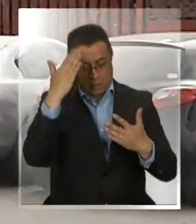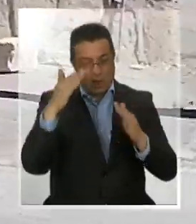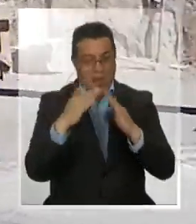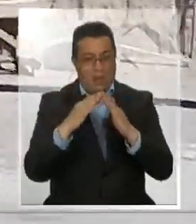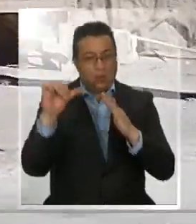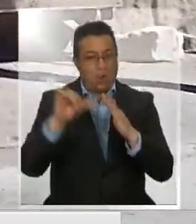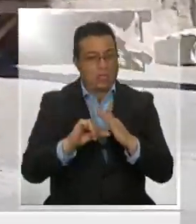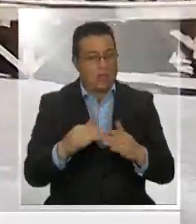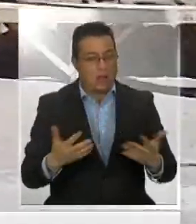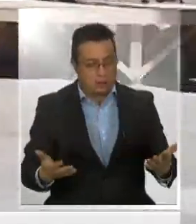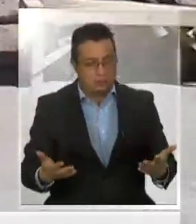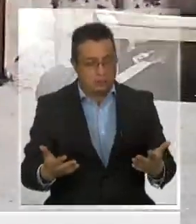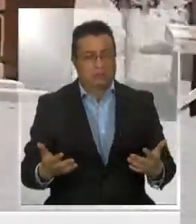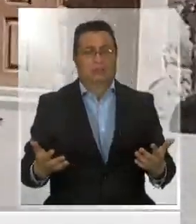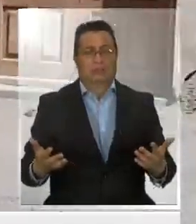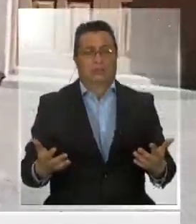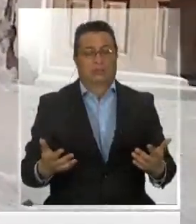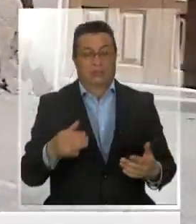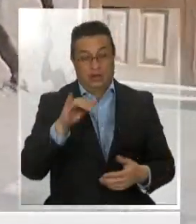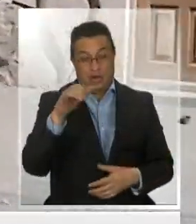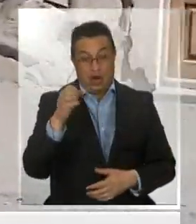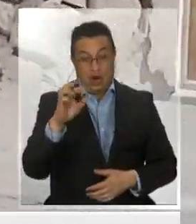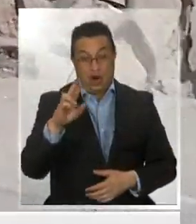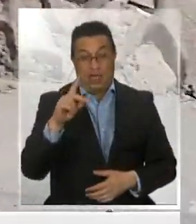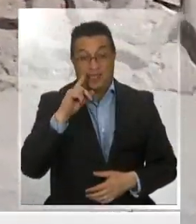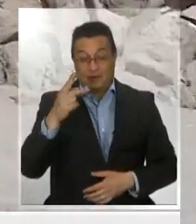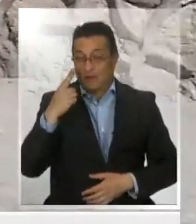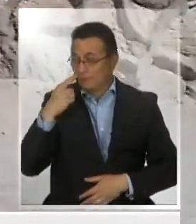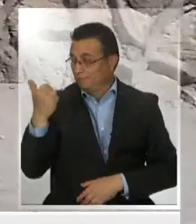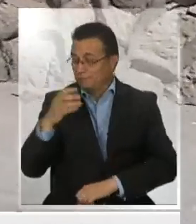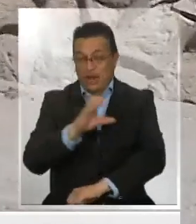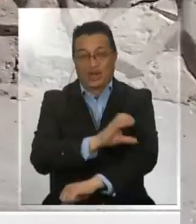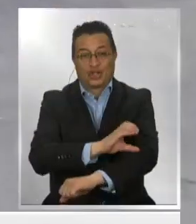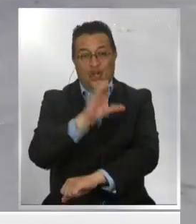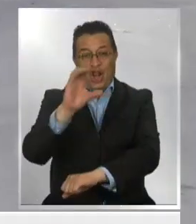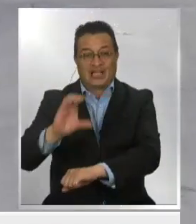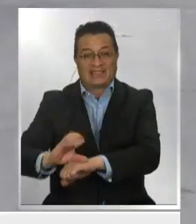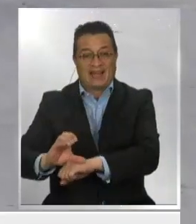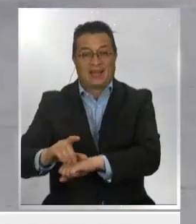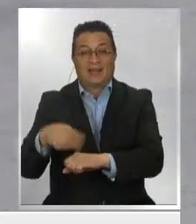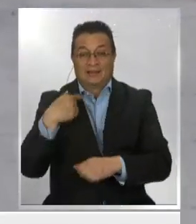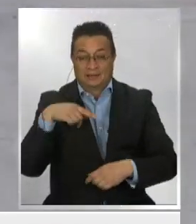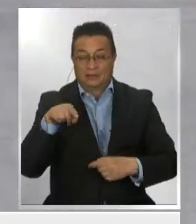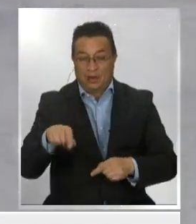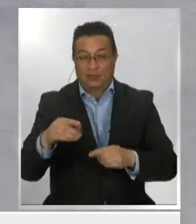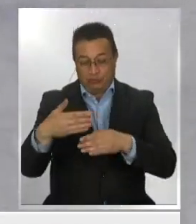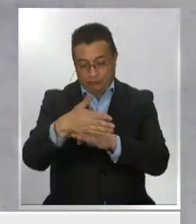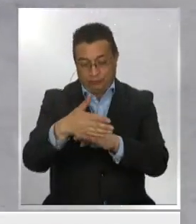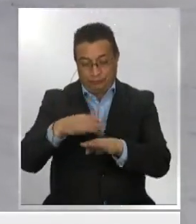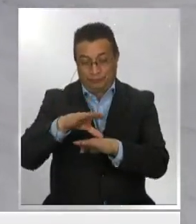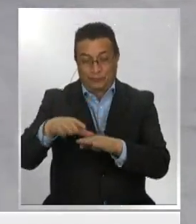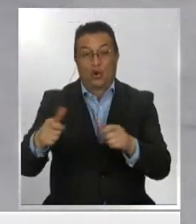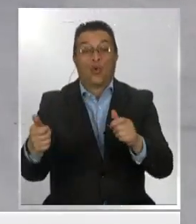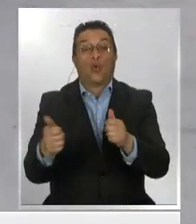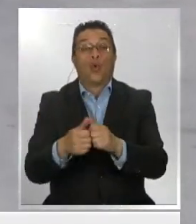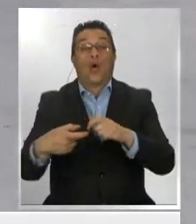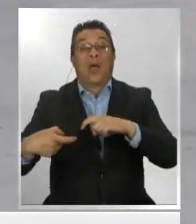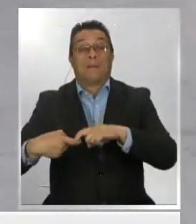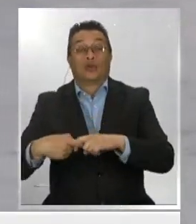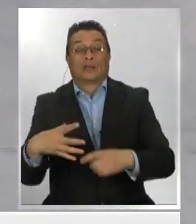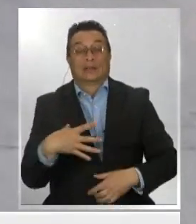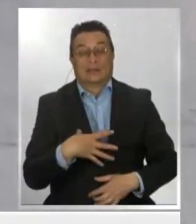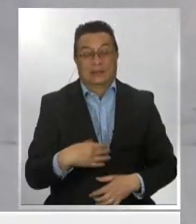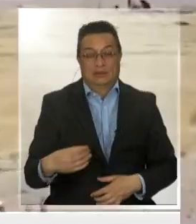cuarentena. A Jordi lo conocimos en Colchane. A solo minutos de traspasar la frontera, viene junto a su mujer y su pequeño